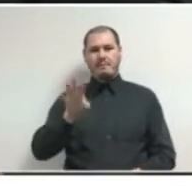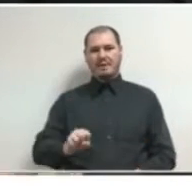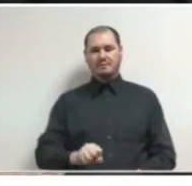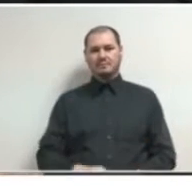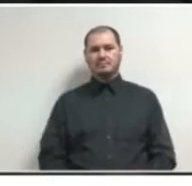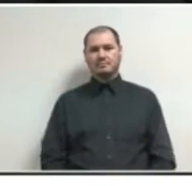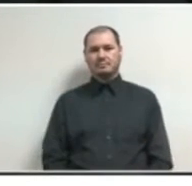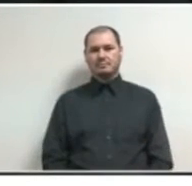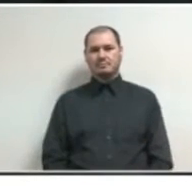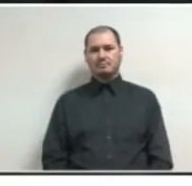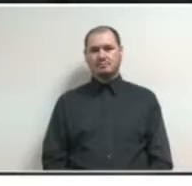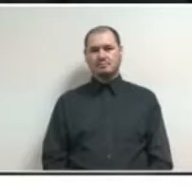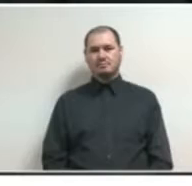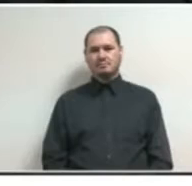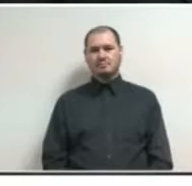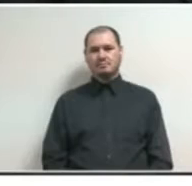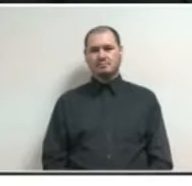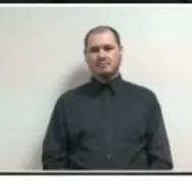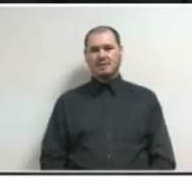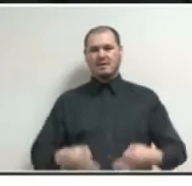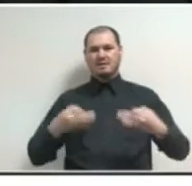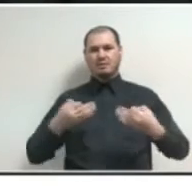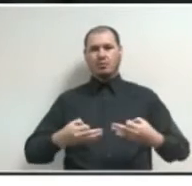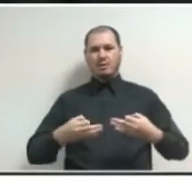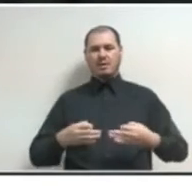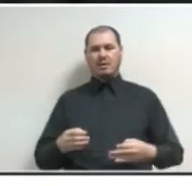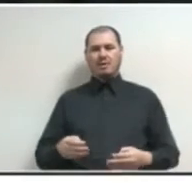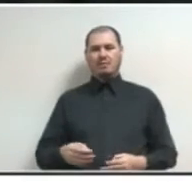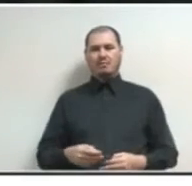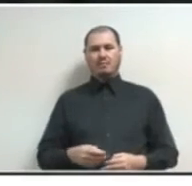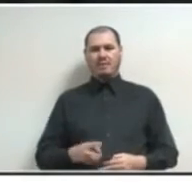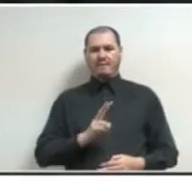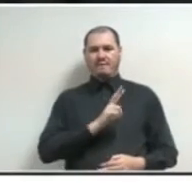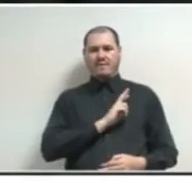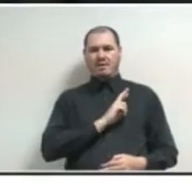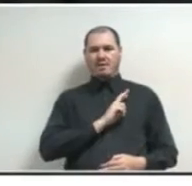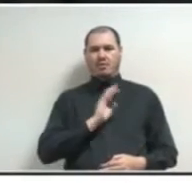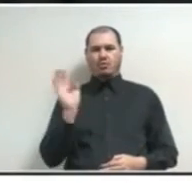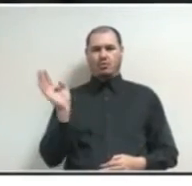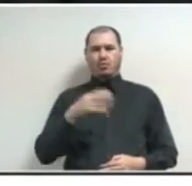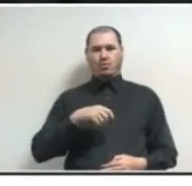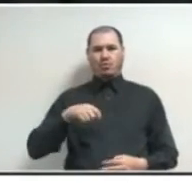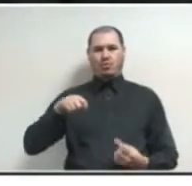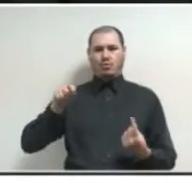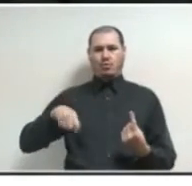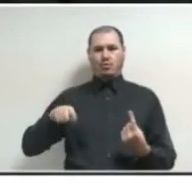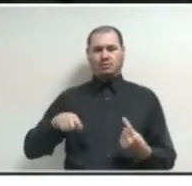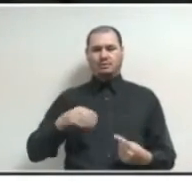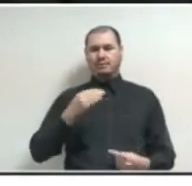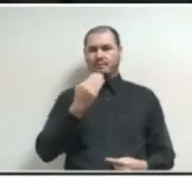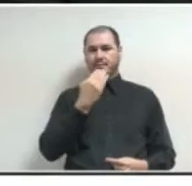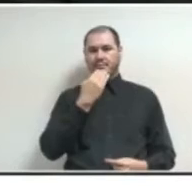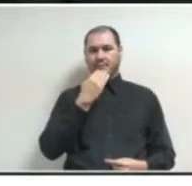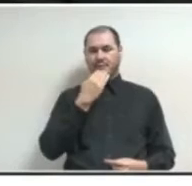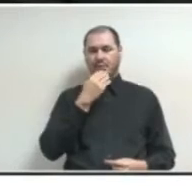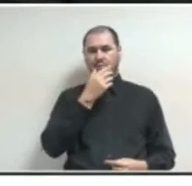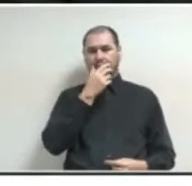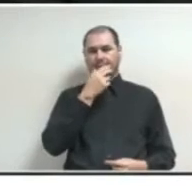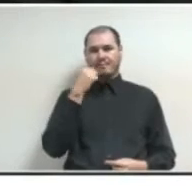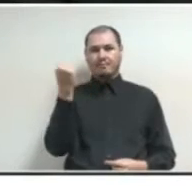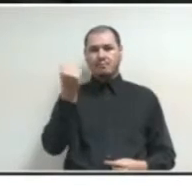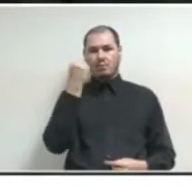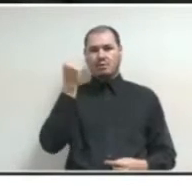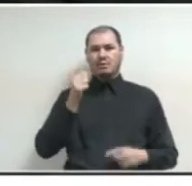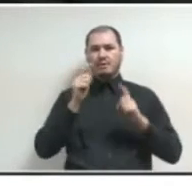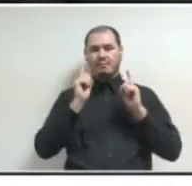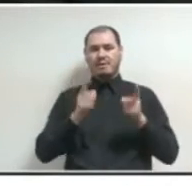aseguraba que te voy a ante la seguridad, ya me llamaba magistrado, magistrado de Cuerape, el cuerpo sería interesante también determinar